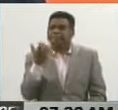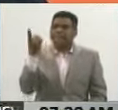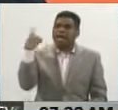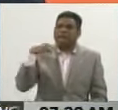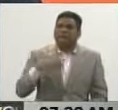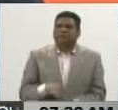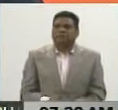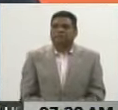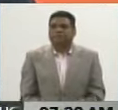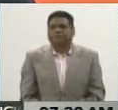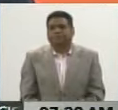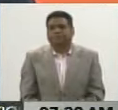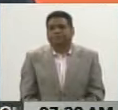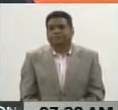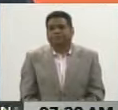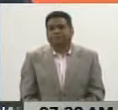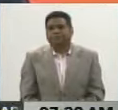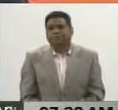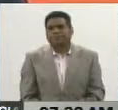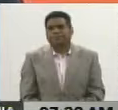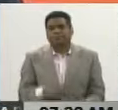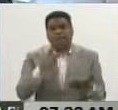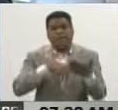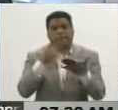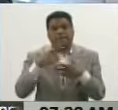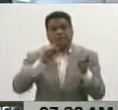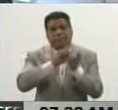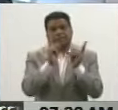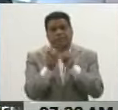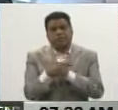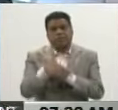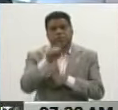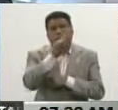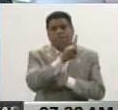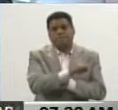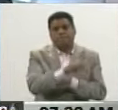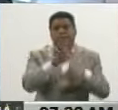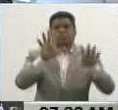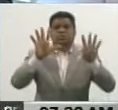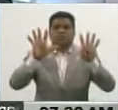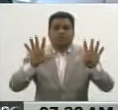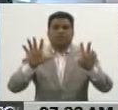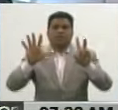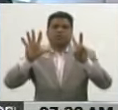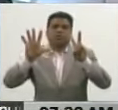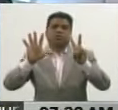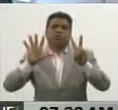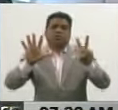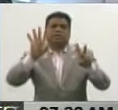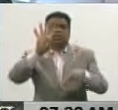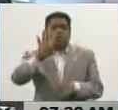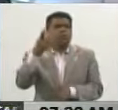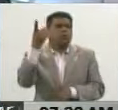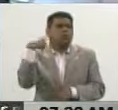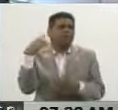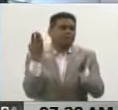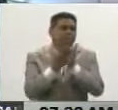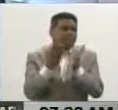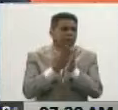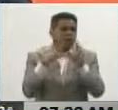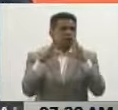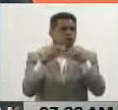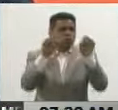Venezuela se oficializaron en 1974. Y con el sistema educativo bolivariano y con la